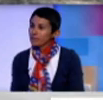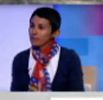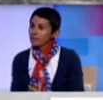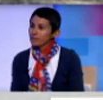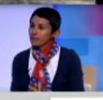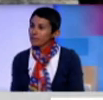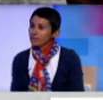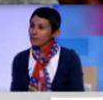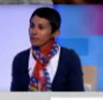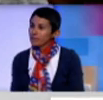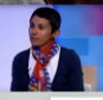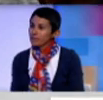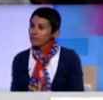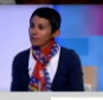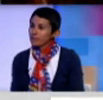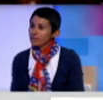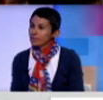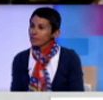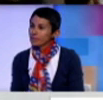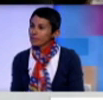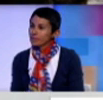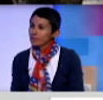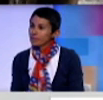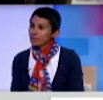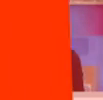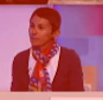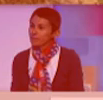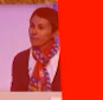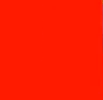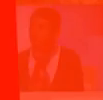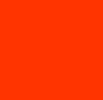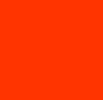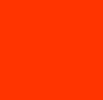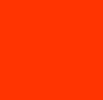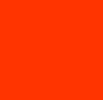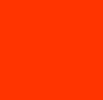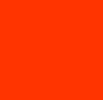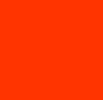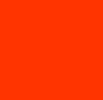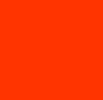muchísimas gracias por darnos la oportunidad de contarlo aquí. Gracias a ti. Buenas tardes.